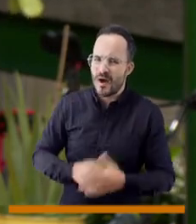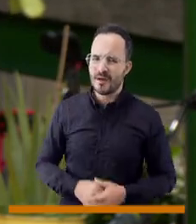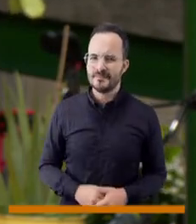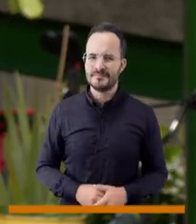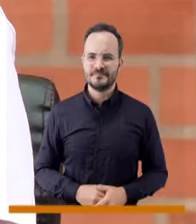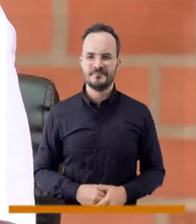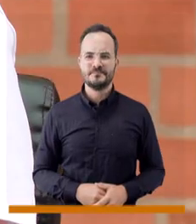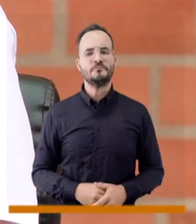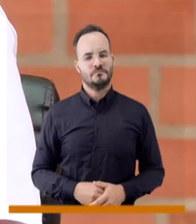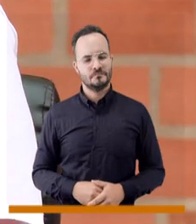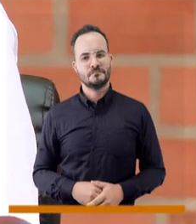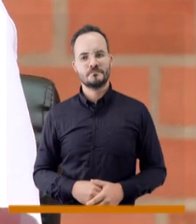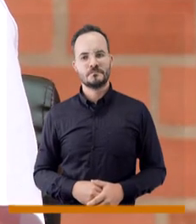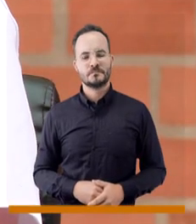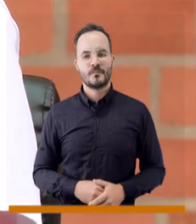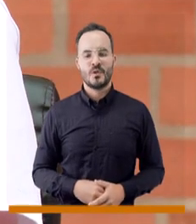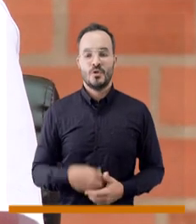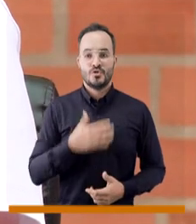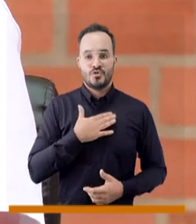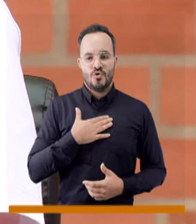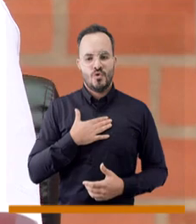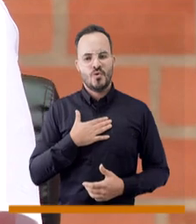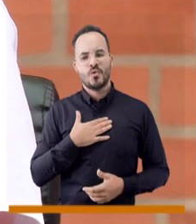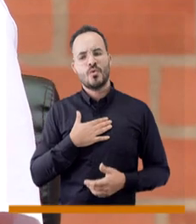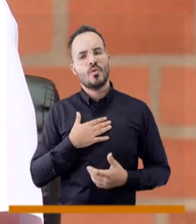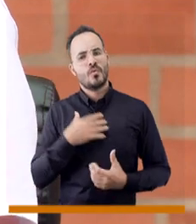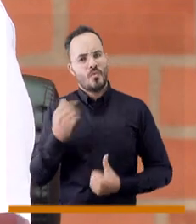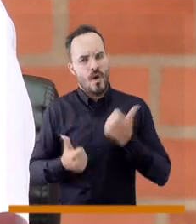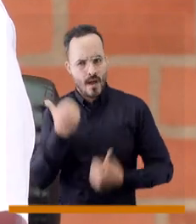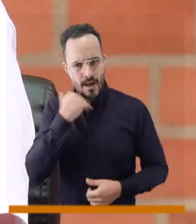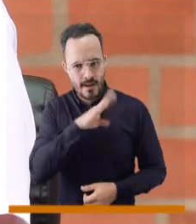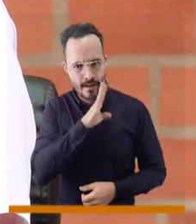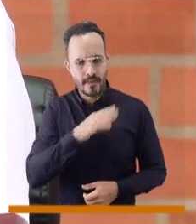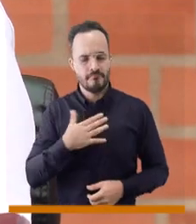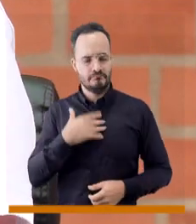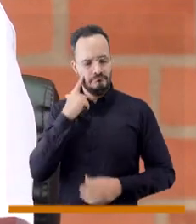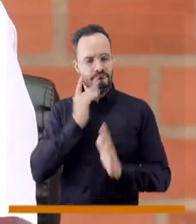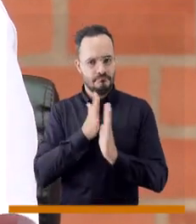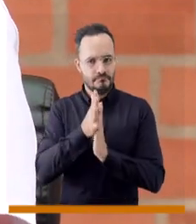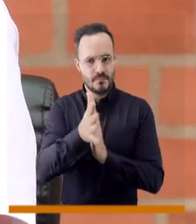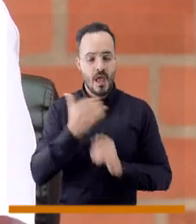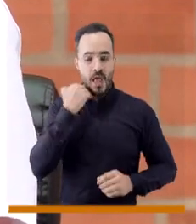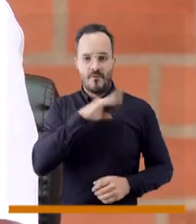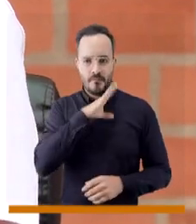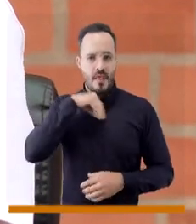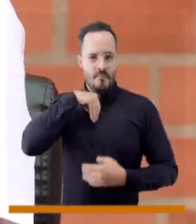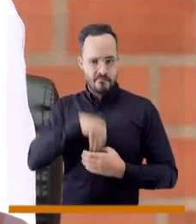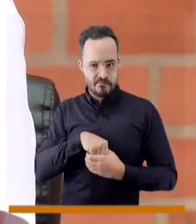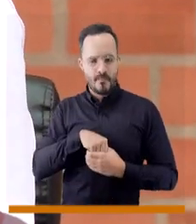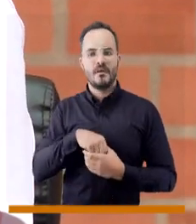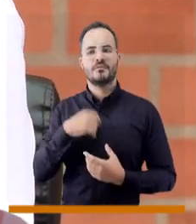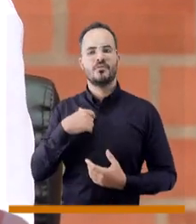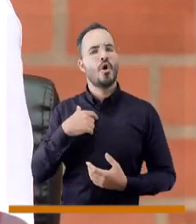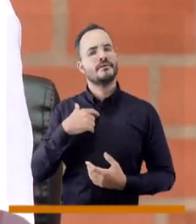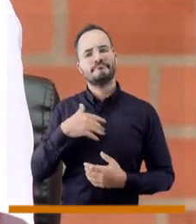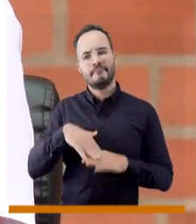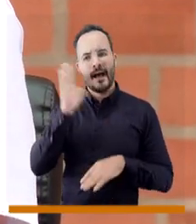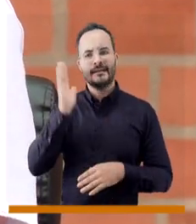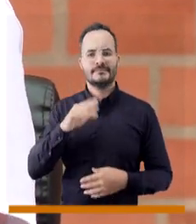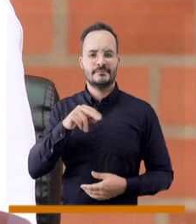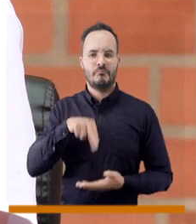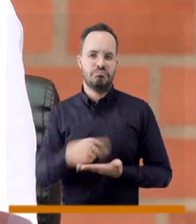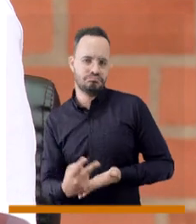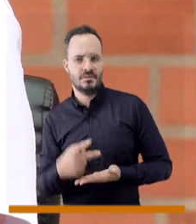un poco de tu historia. Pues yo tengo una enfermedad y pues me